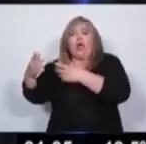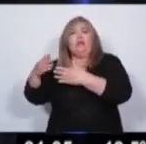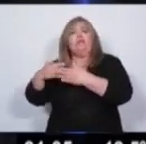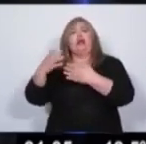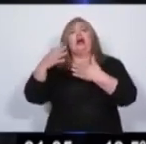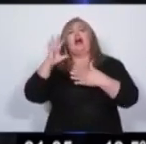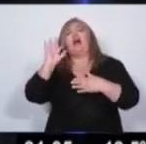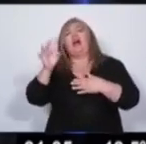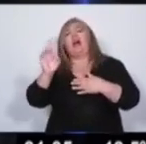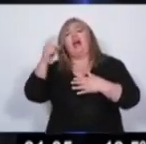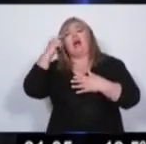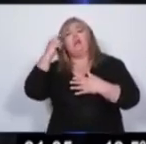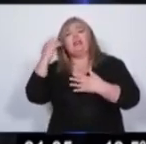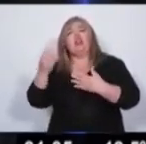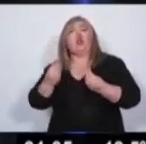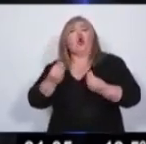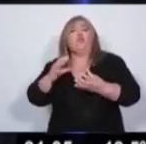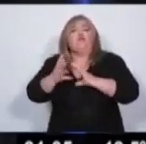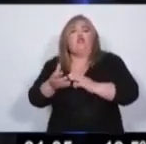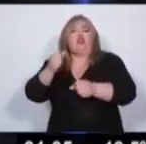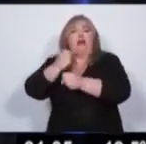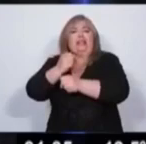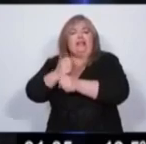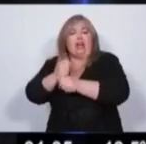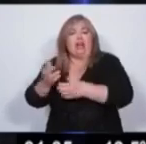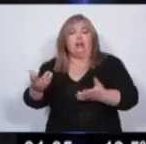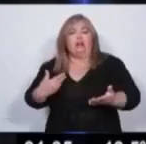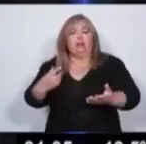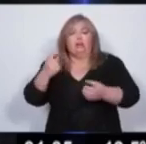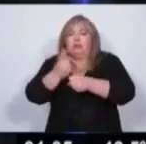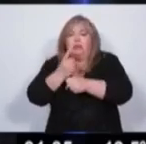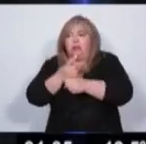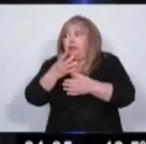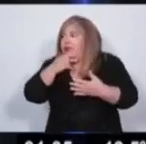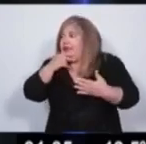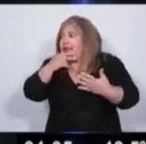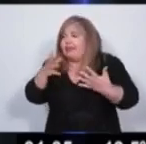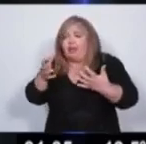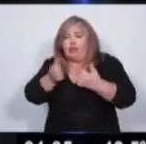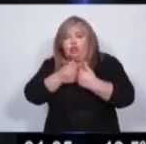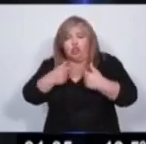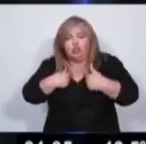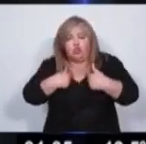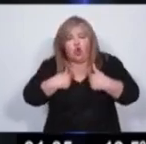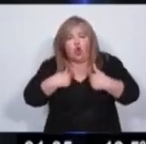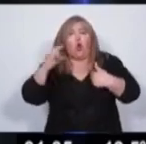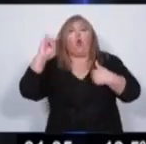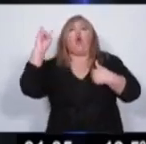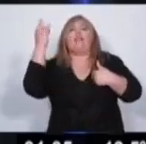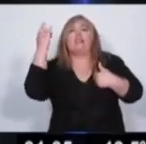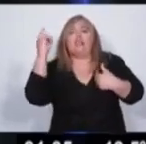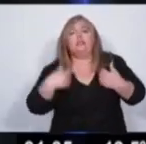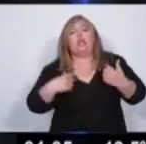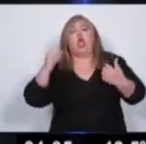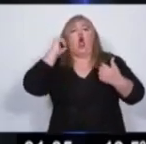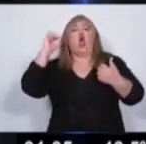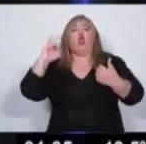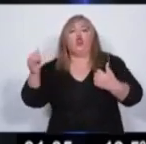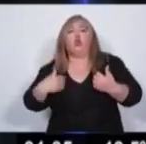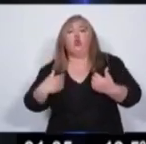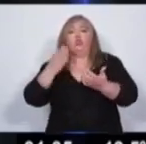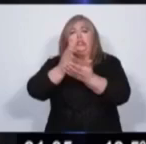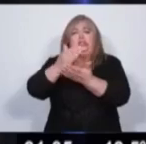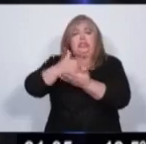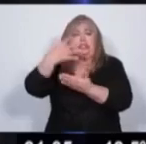fantasear acá sin escuelas no podemos tener con nada extendida yo he visitado en ugartech tengo de Cruz acá en la quinta